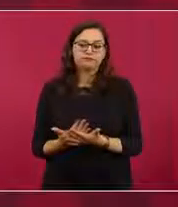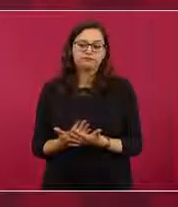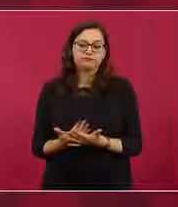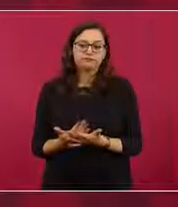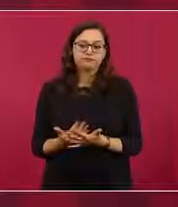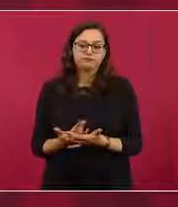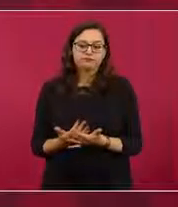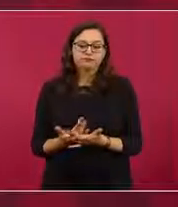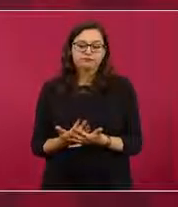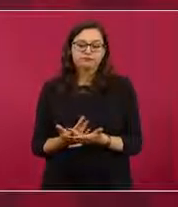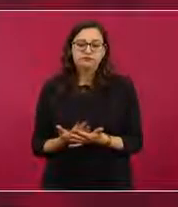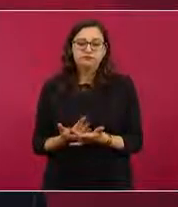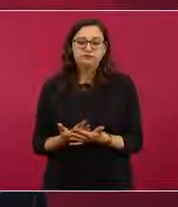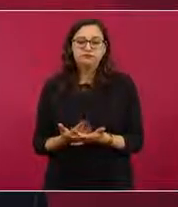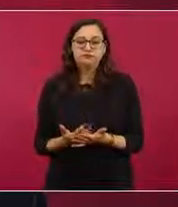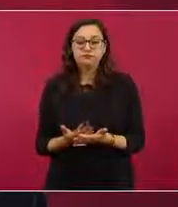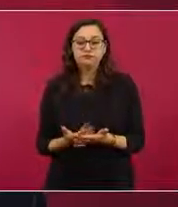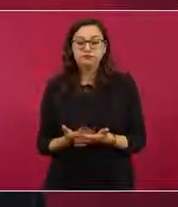nos